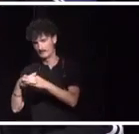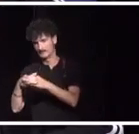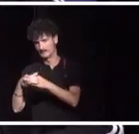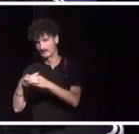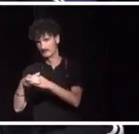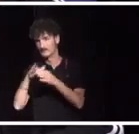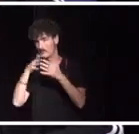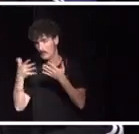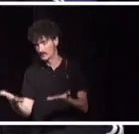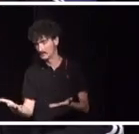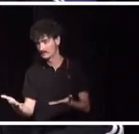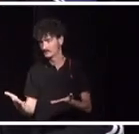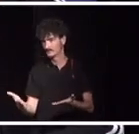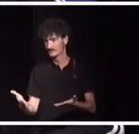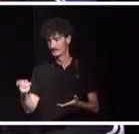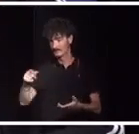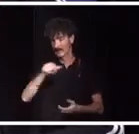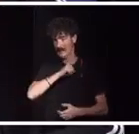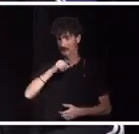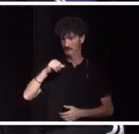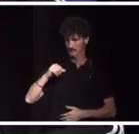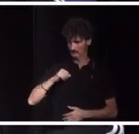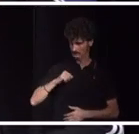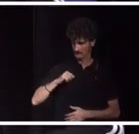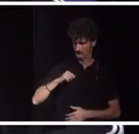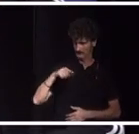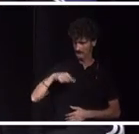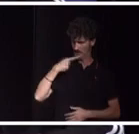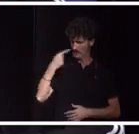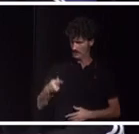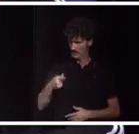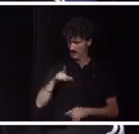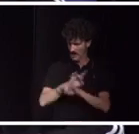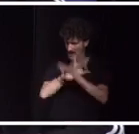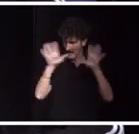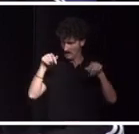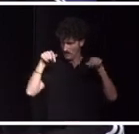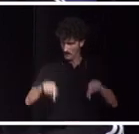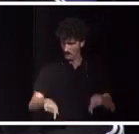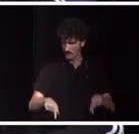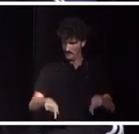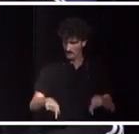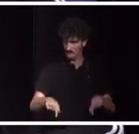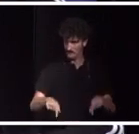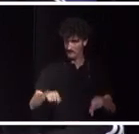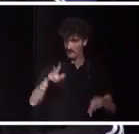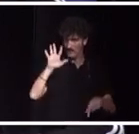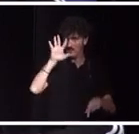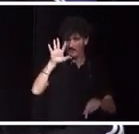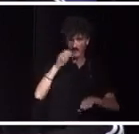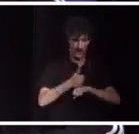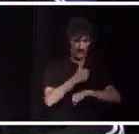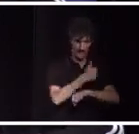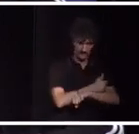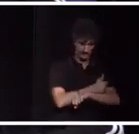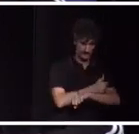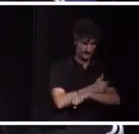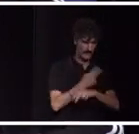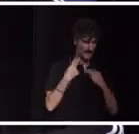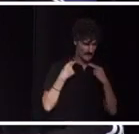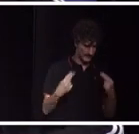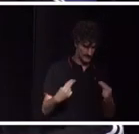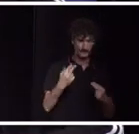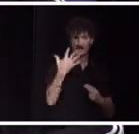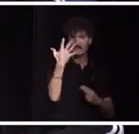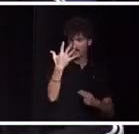Por eso, la autonomía, y lo digo hoy bien claro, de los 5 diputados y diputadas de Podemos en el Congreso